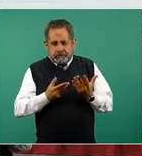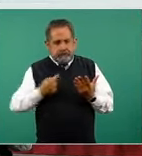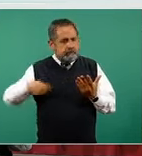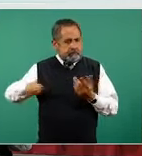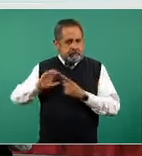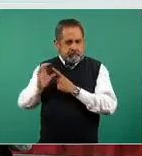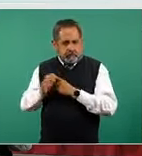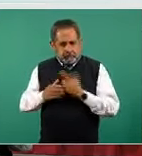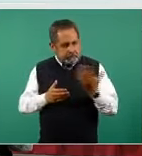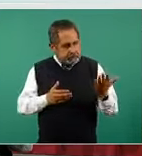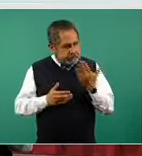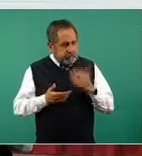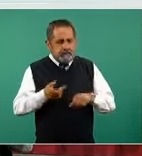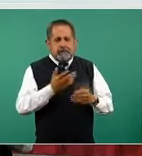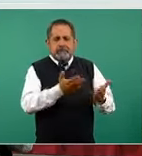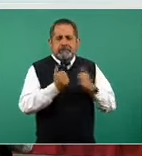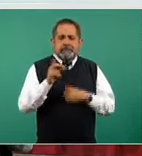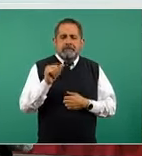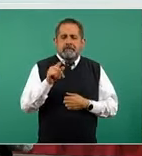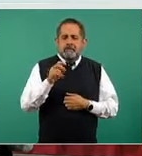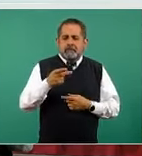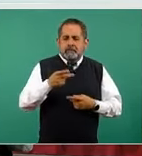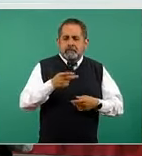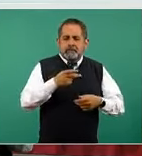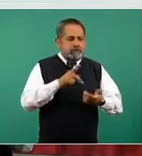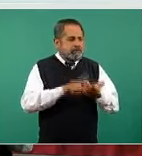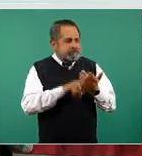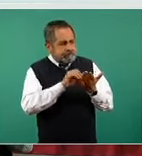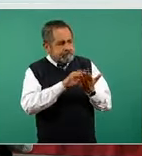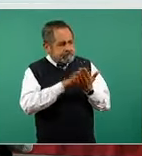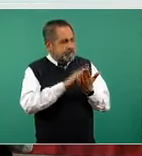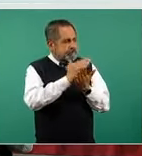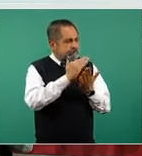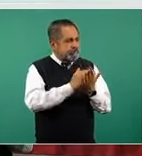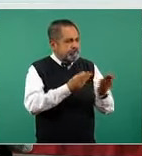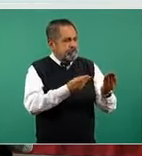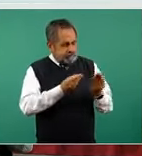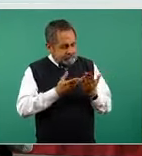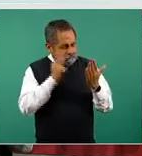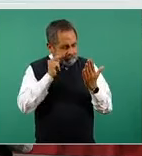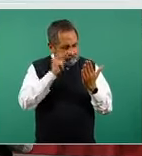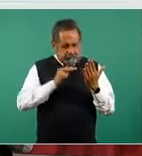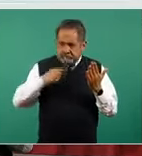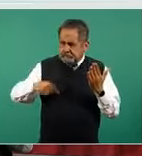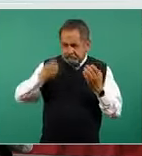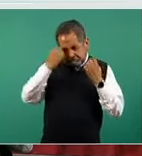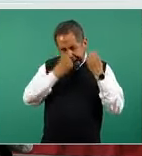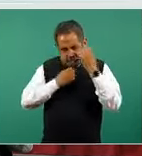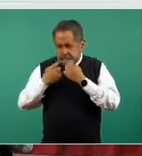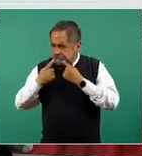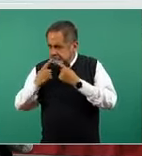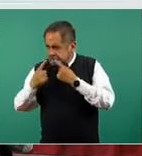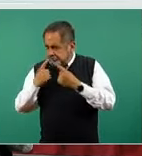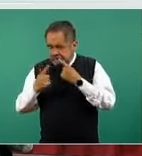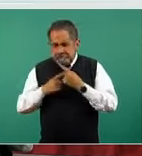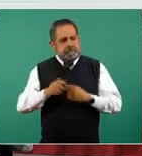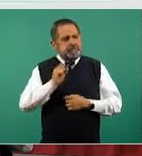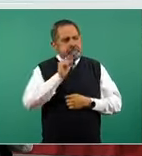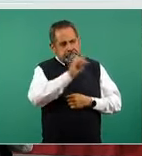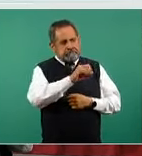comité todos los datos clínicos y la investigación que tienen al respecto, y de manera conjunta se lleva a cabo